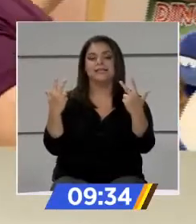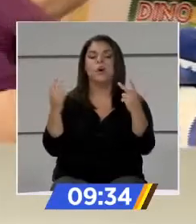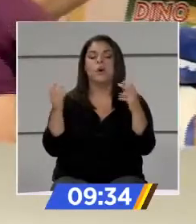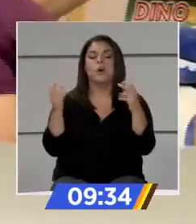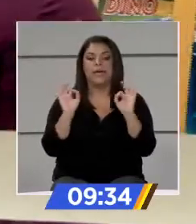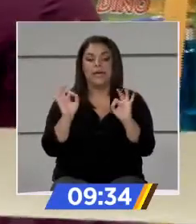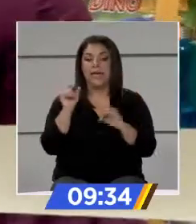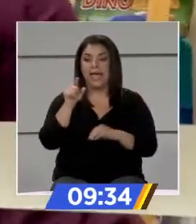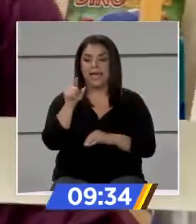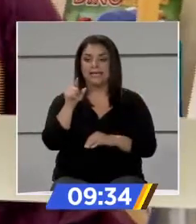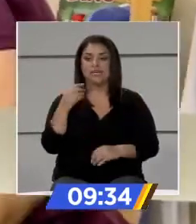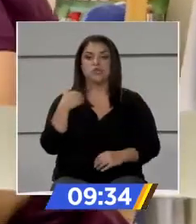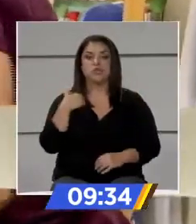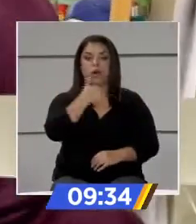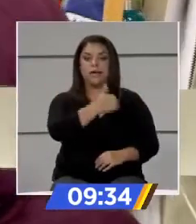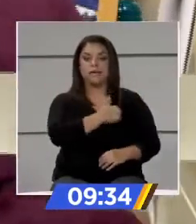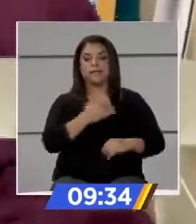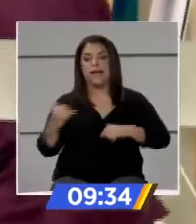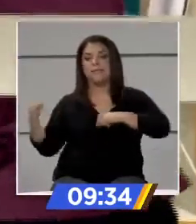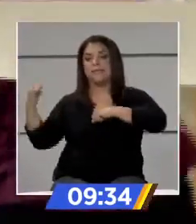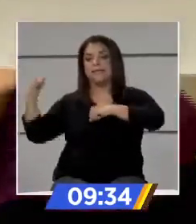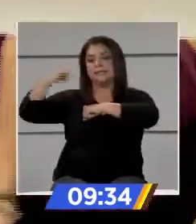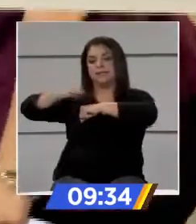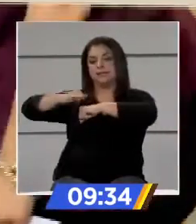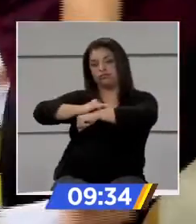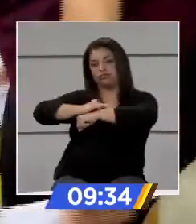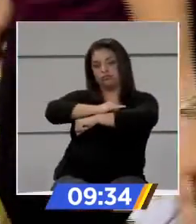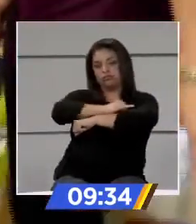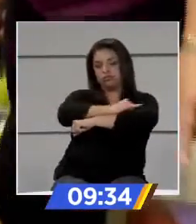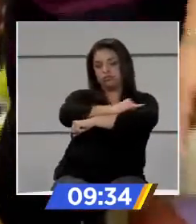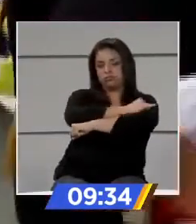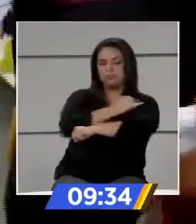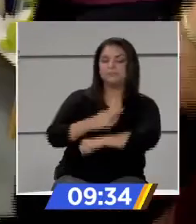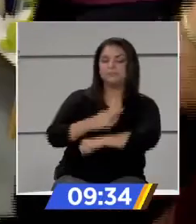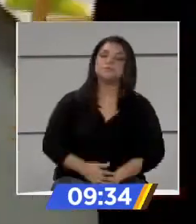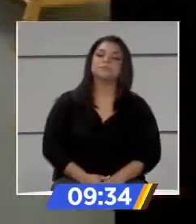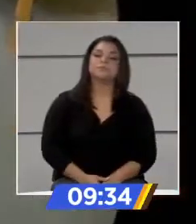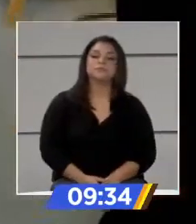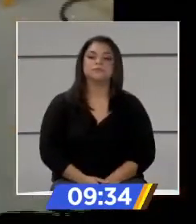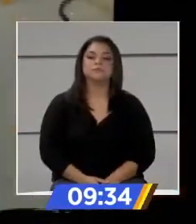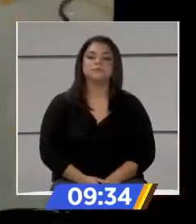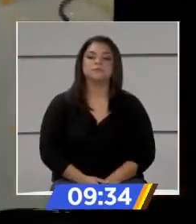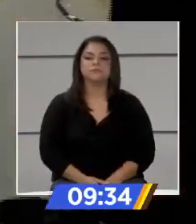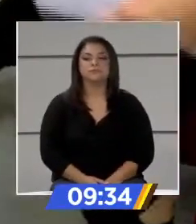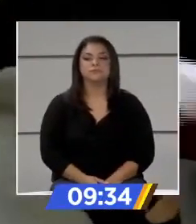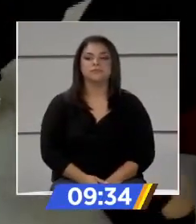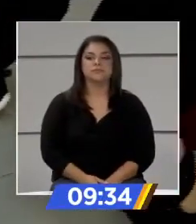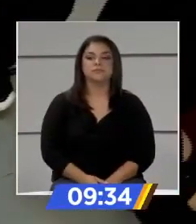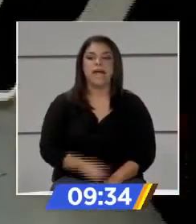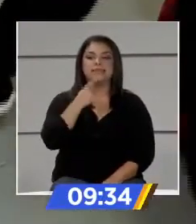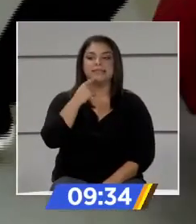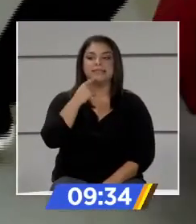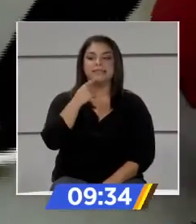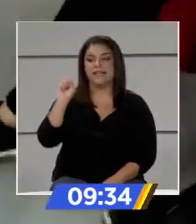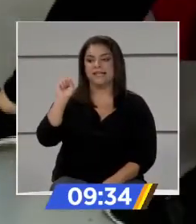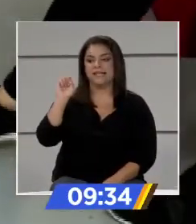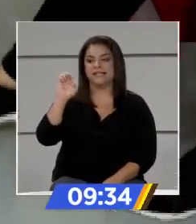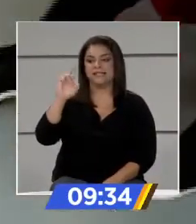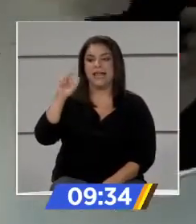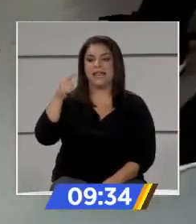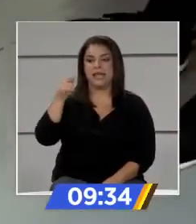esta va a ser nuestra pista de aviación. Si quieres te venís para acá, Sergio. Ok. Entonces, ven, aquí dice Sergio,